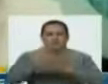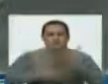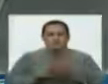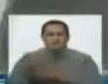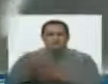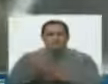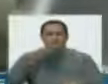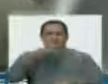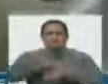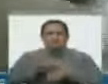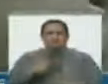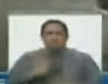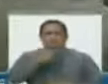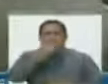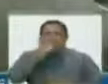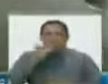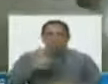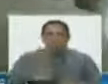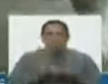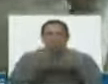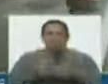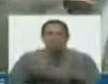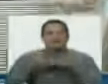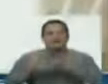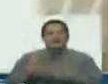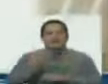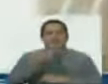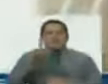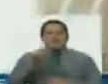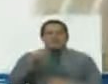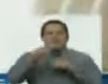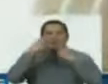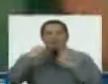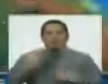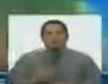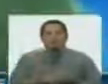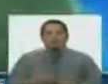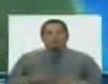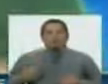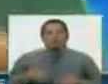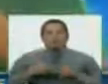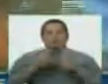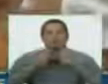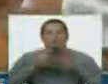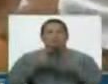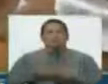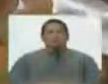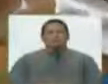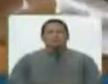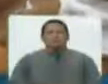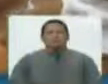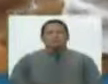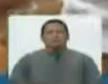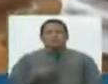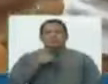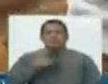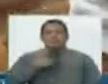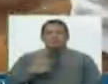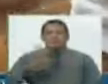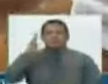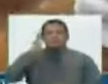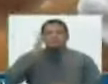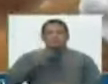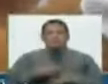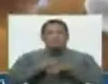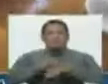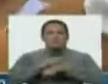de la detención contra Martín Belaún del Ocio, que se cumple el 21 de marzo, el jefe de Estado respondió. He dispuesto